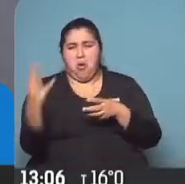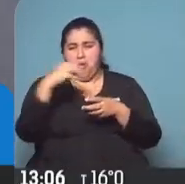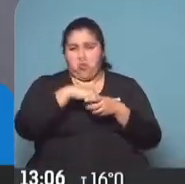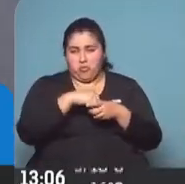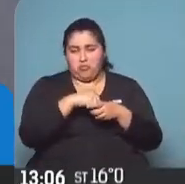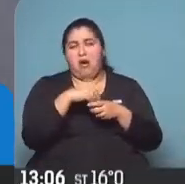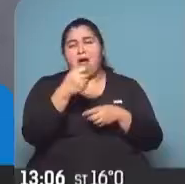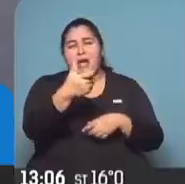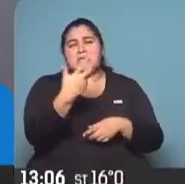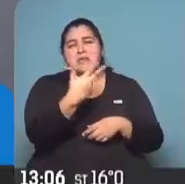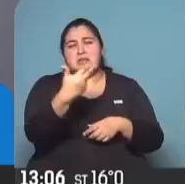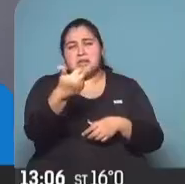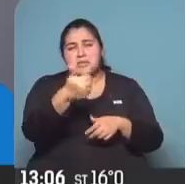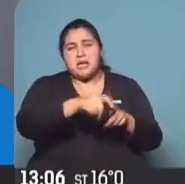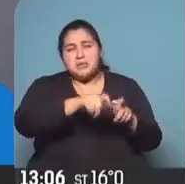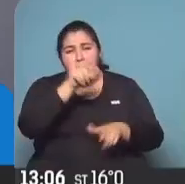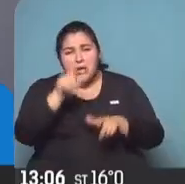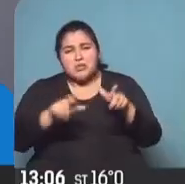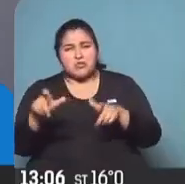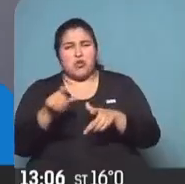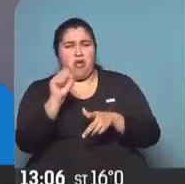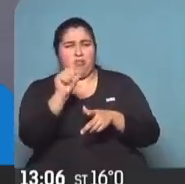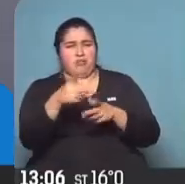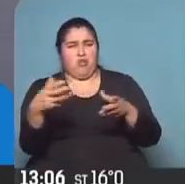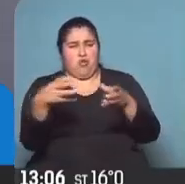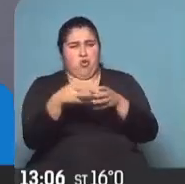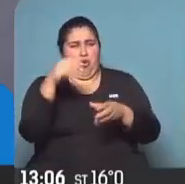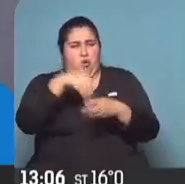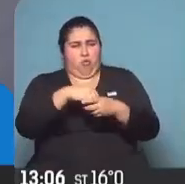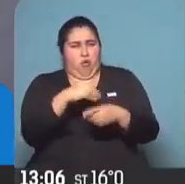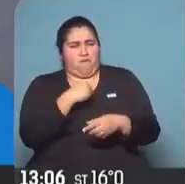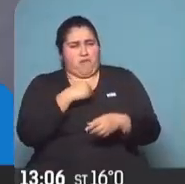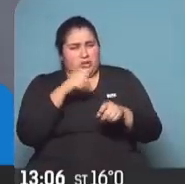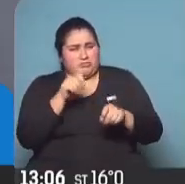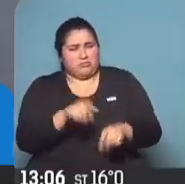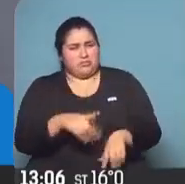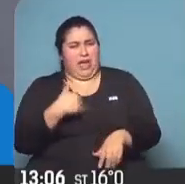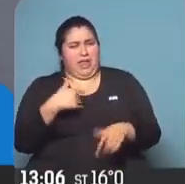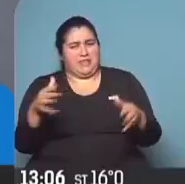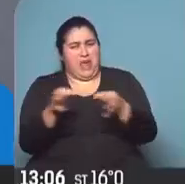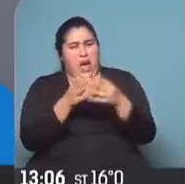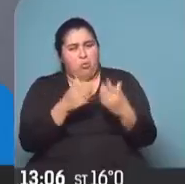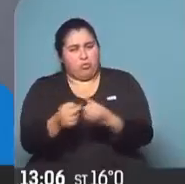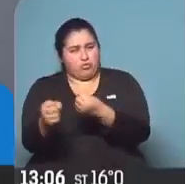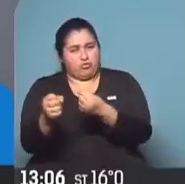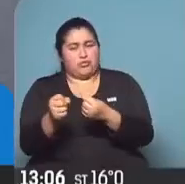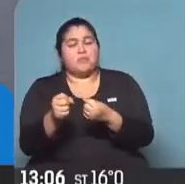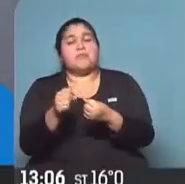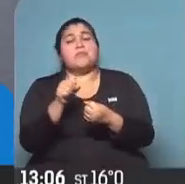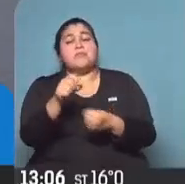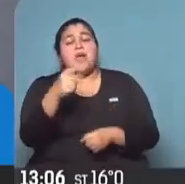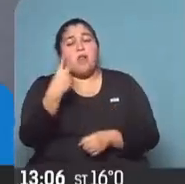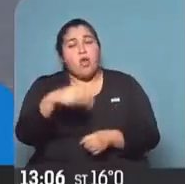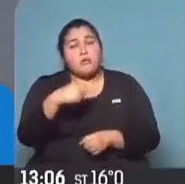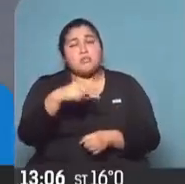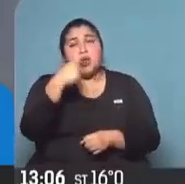36 adelantado a nuestras queridas islas malvinas de noviembre